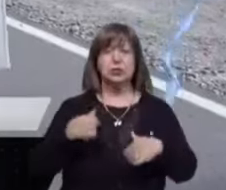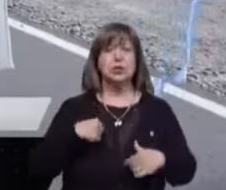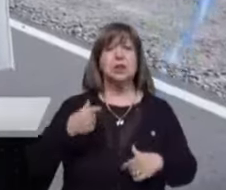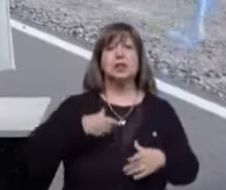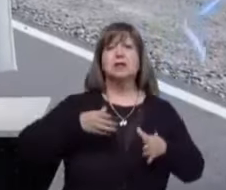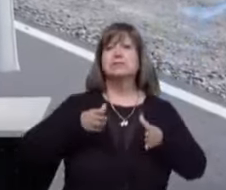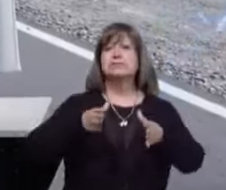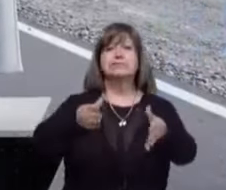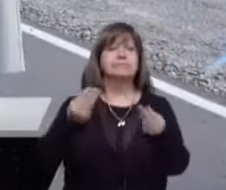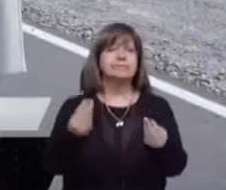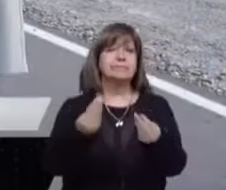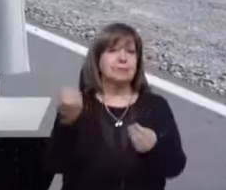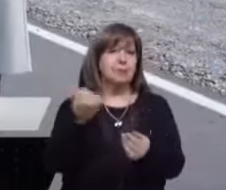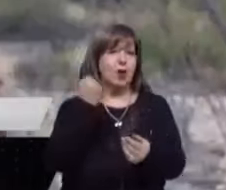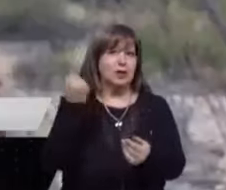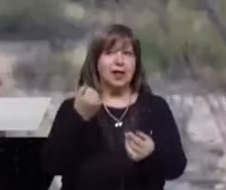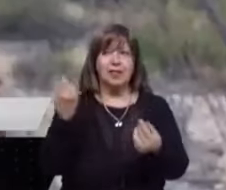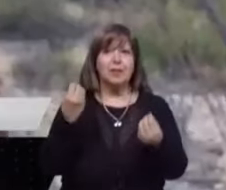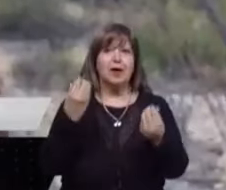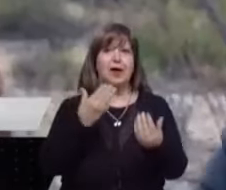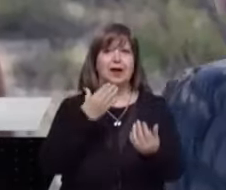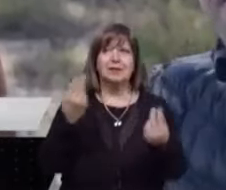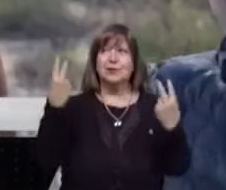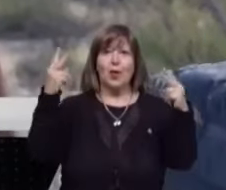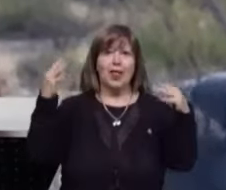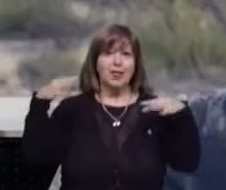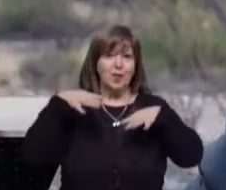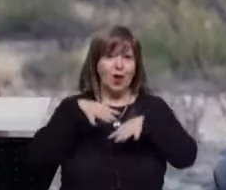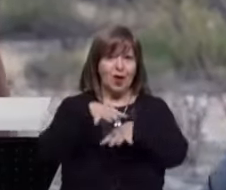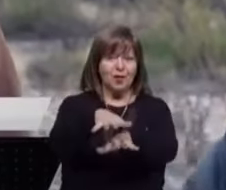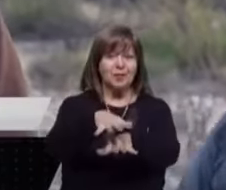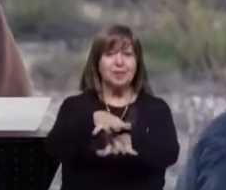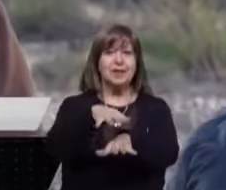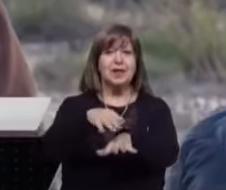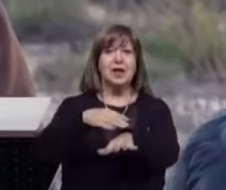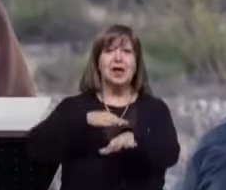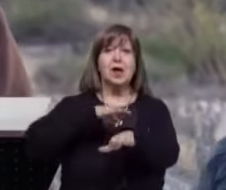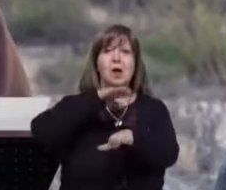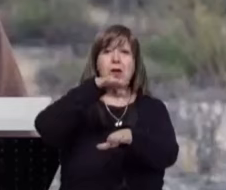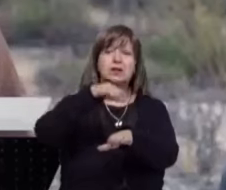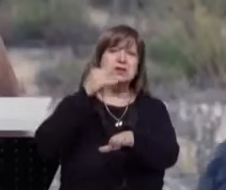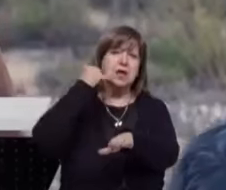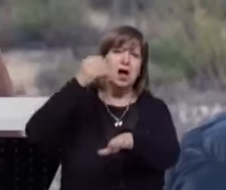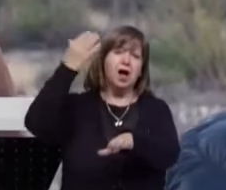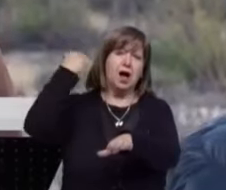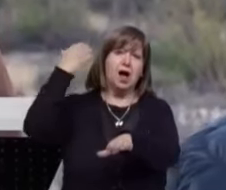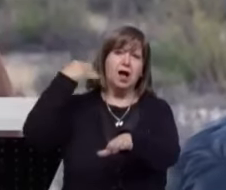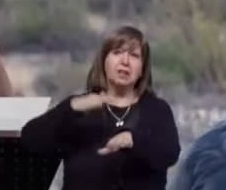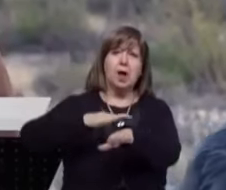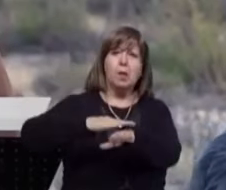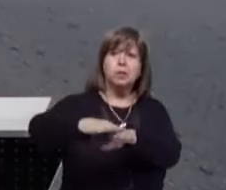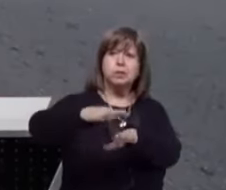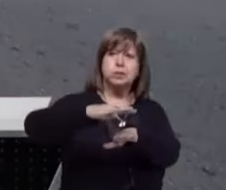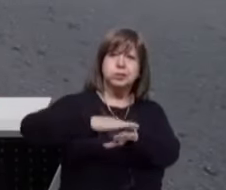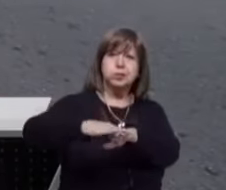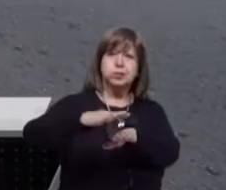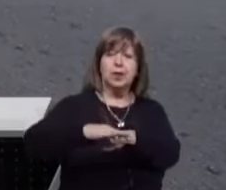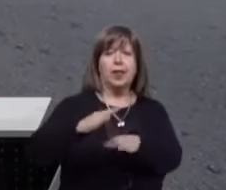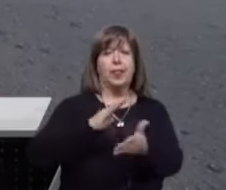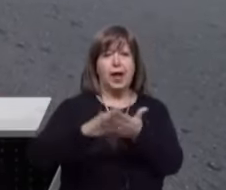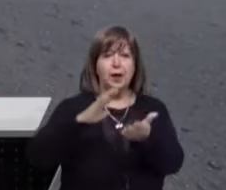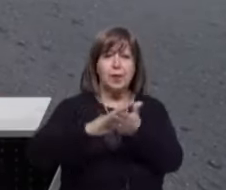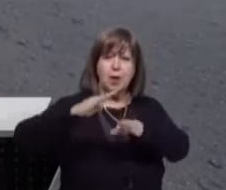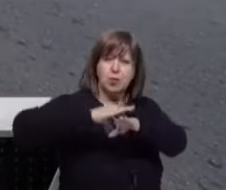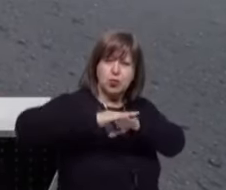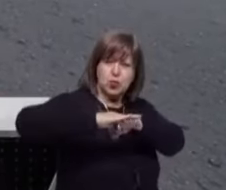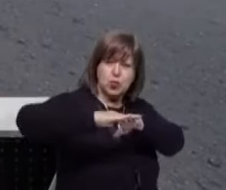es una obra que tiene un alto componente turístico eh lo que corrige es una situación histórica de un reencarpetado completo no solo